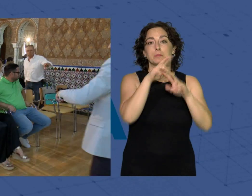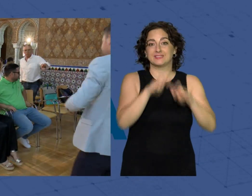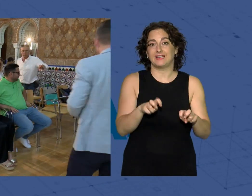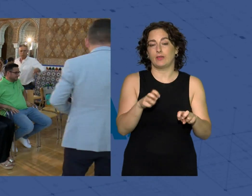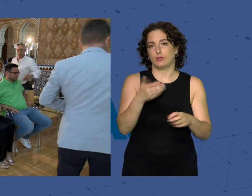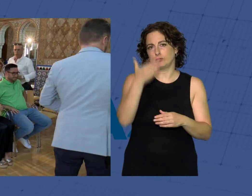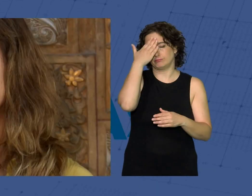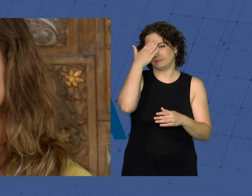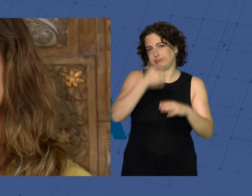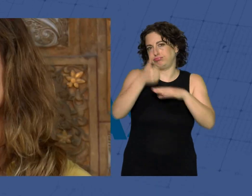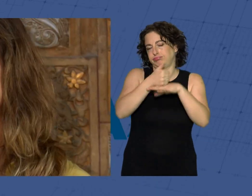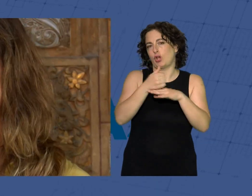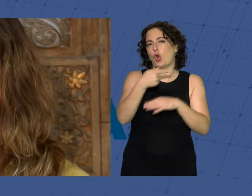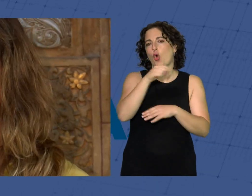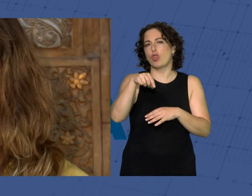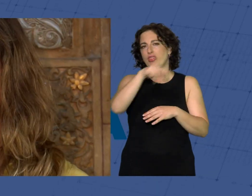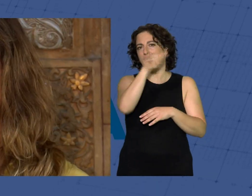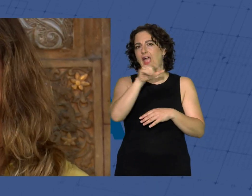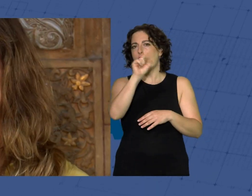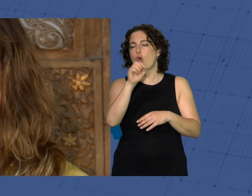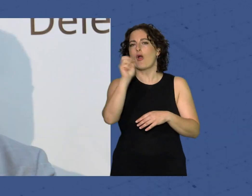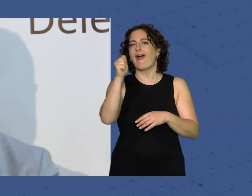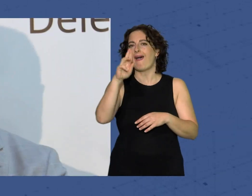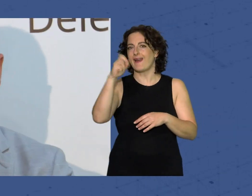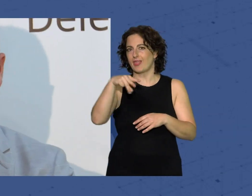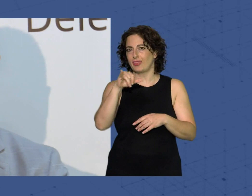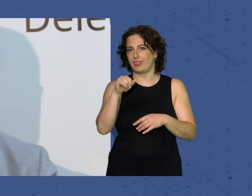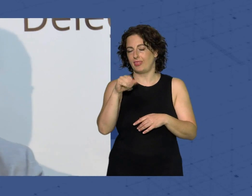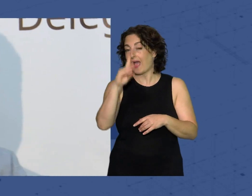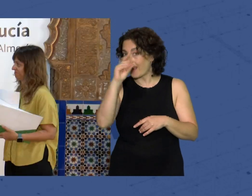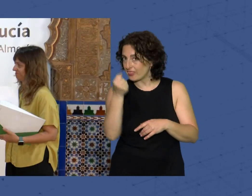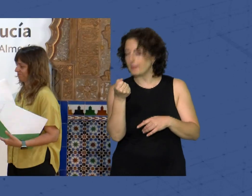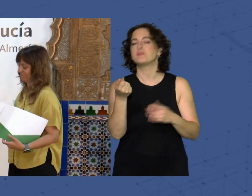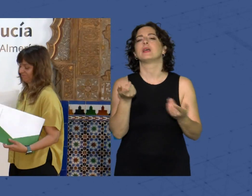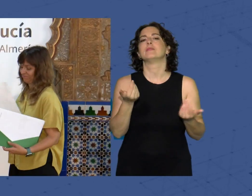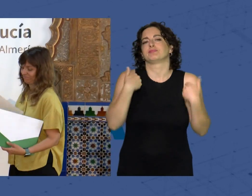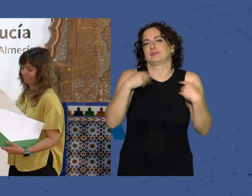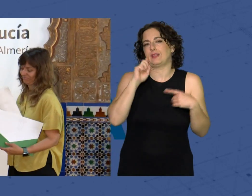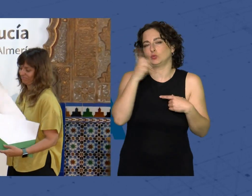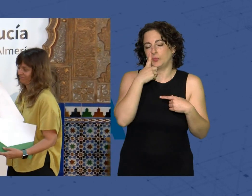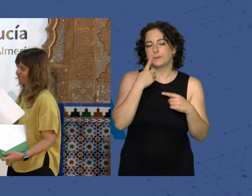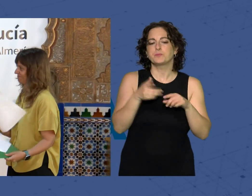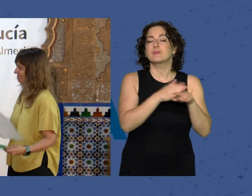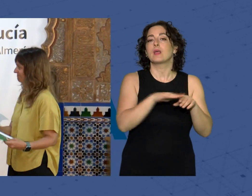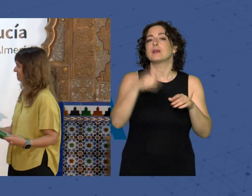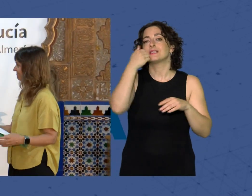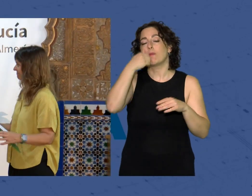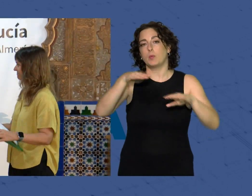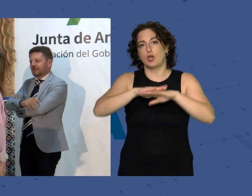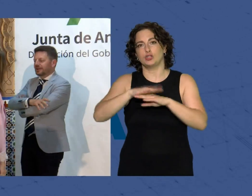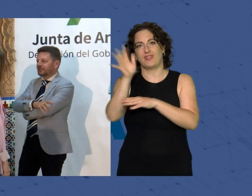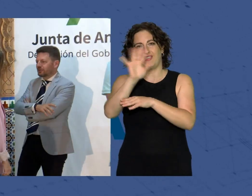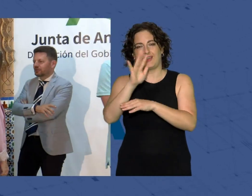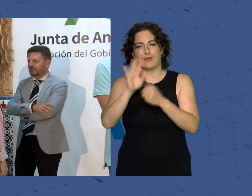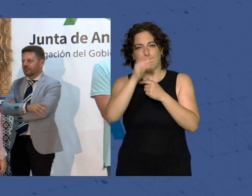Gonzalo Aranda el encargado de descubrir los últimos hallazgos. Ya el sábado por la noche habrá cine de verano ante el museo